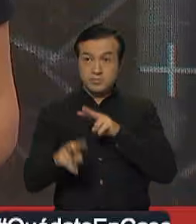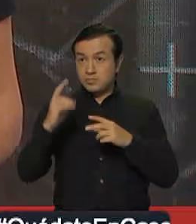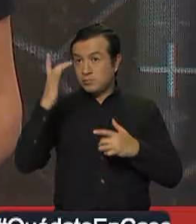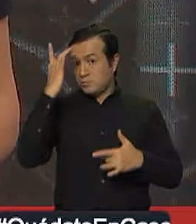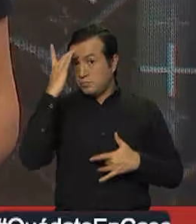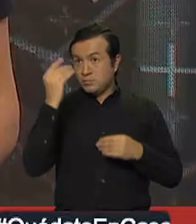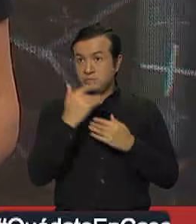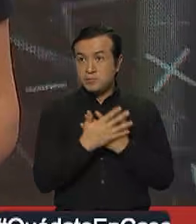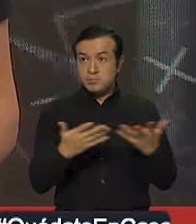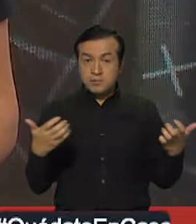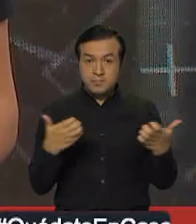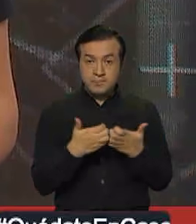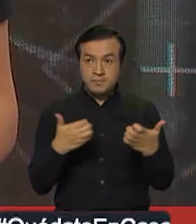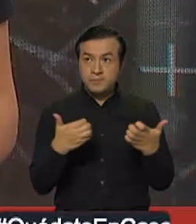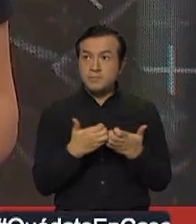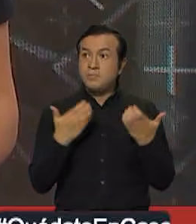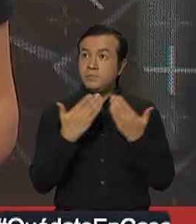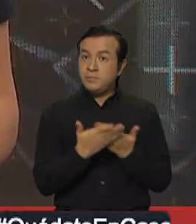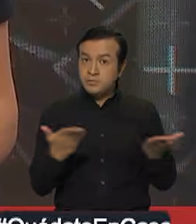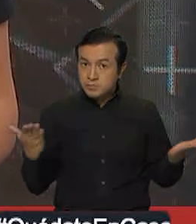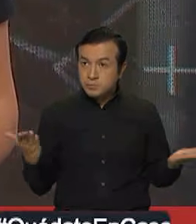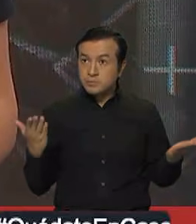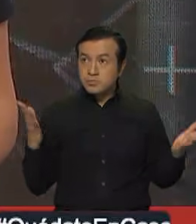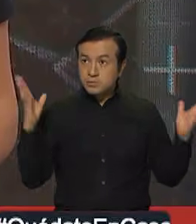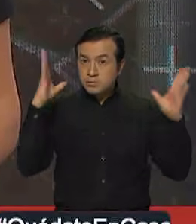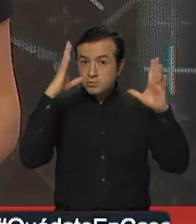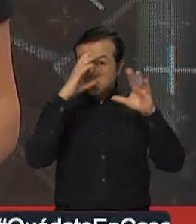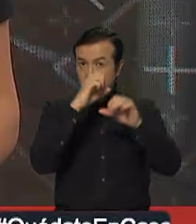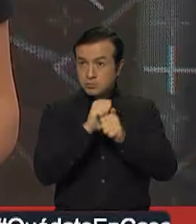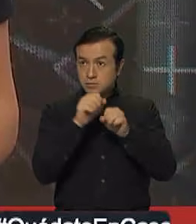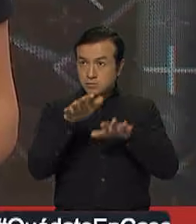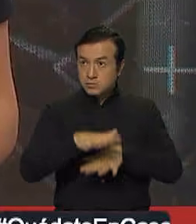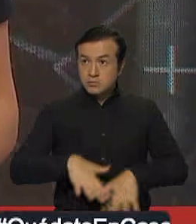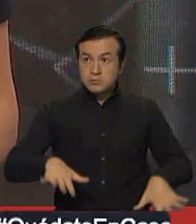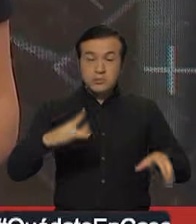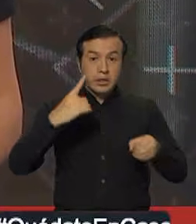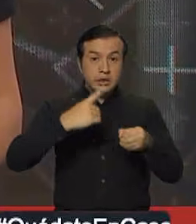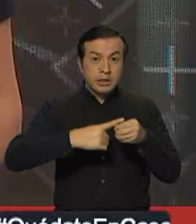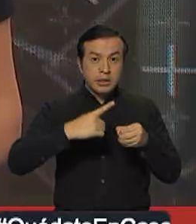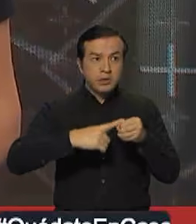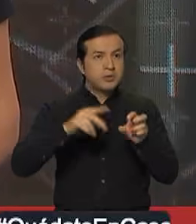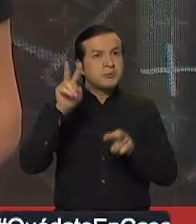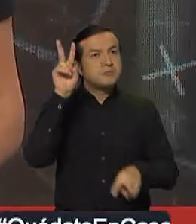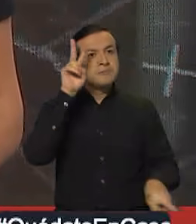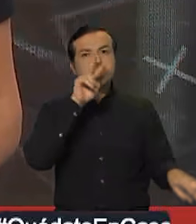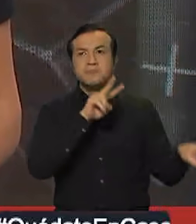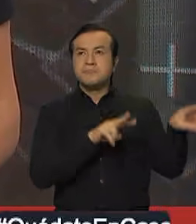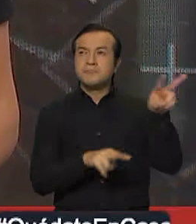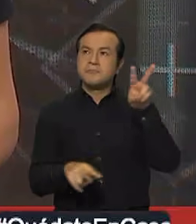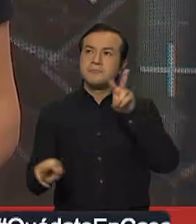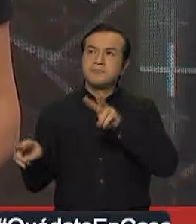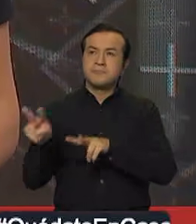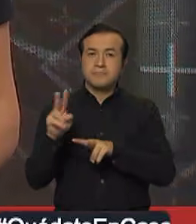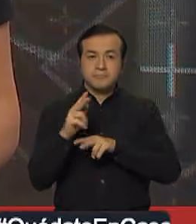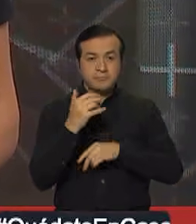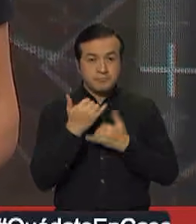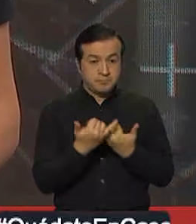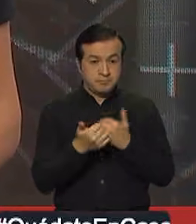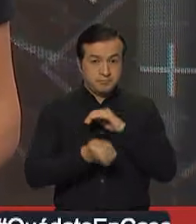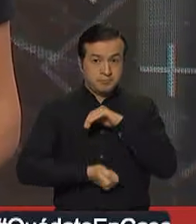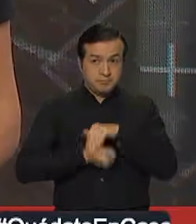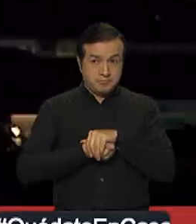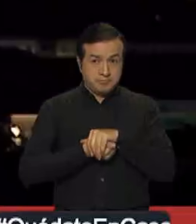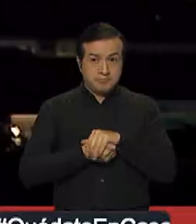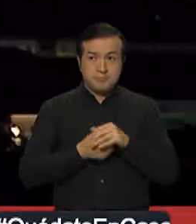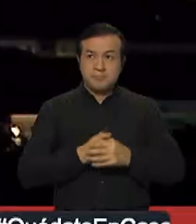COVID-19. Un equipo de Telediario recorrió en la noche varios sectores de Quito para ver cómo luce la ciudad durante el encierro obligatorio.